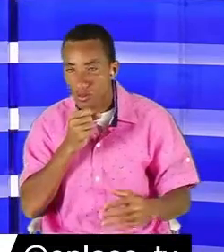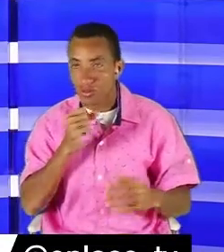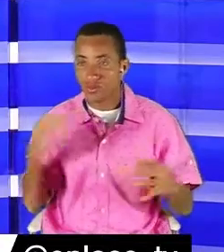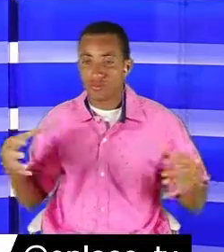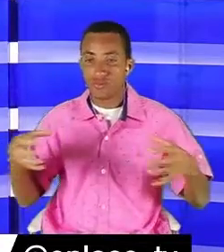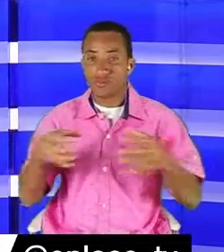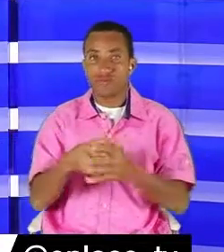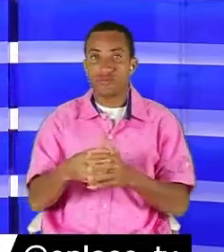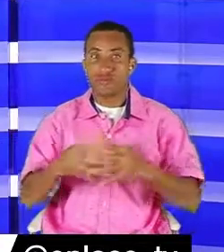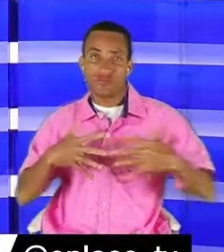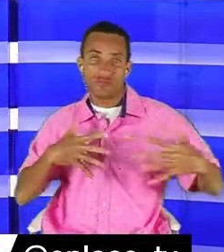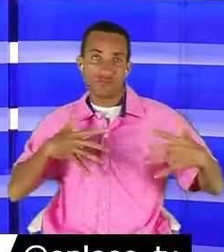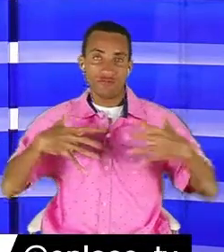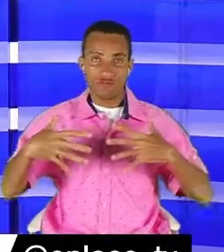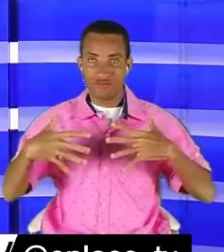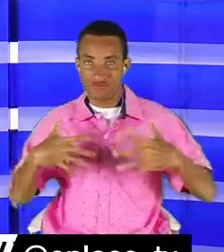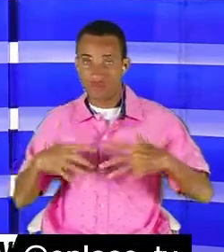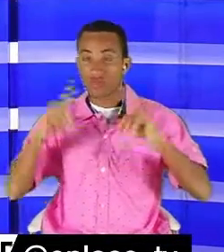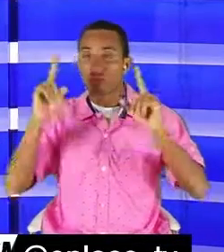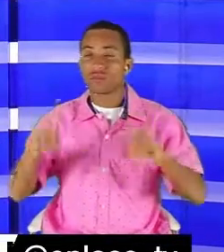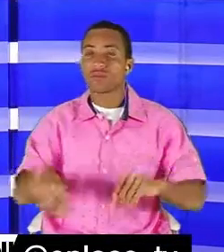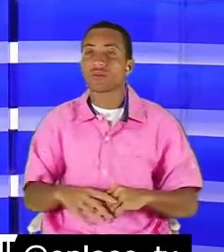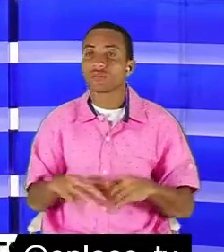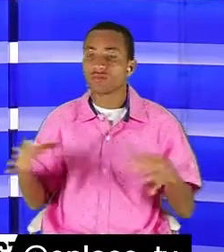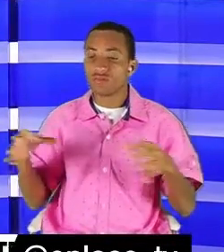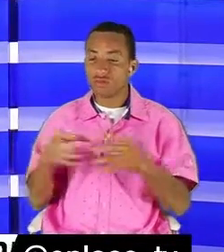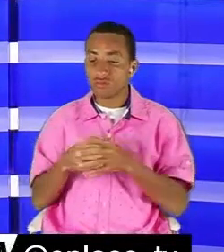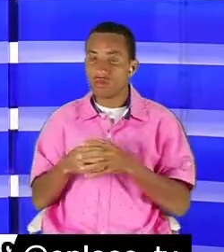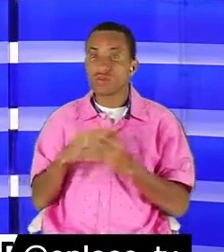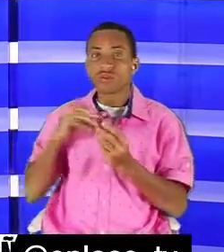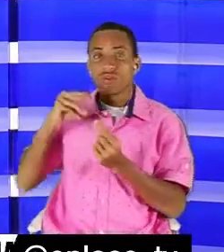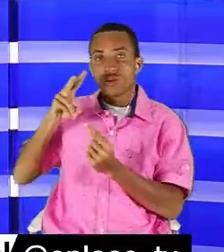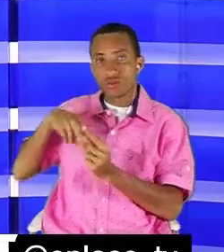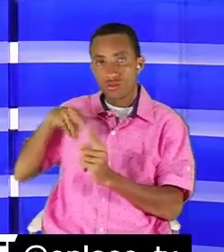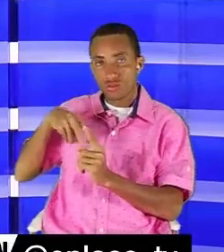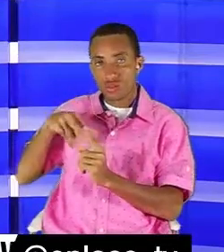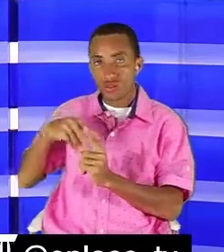OETV. Este grupo fue conformado hace 2 meses